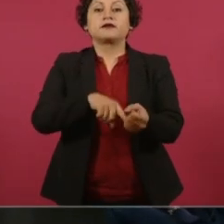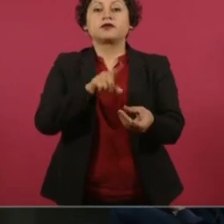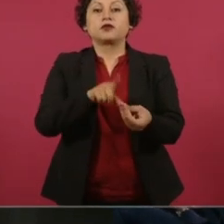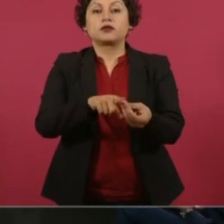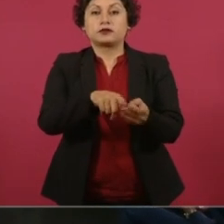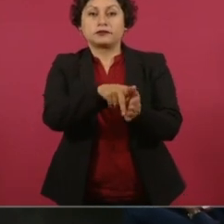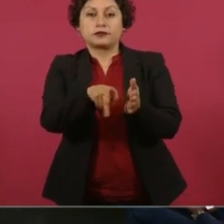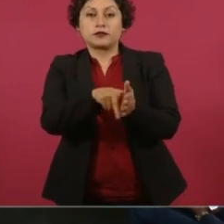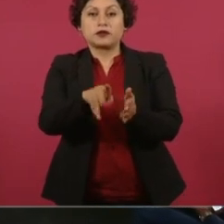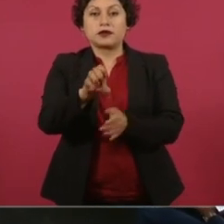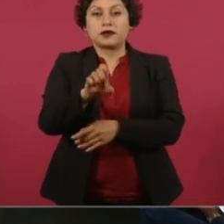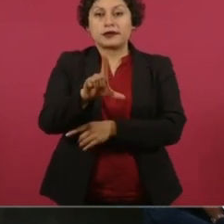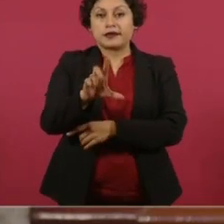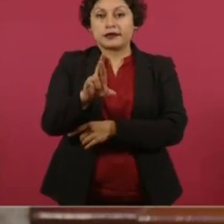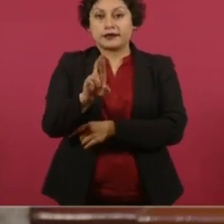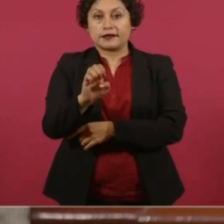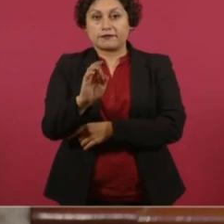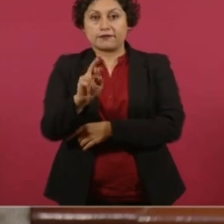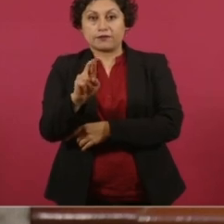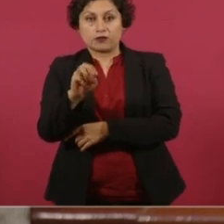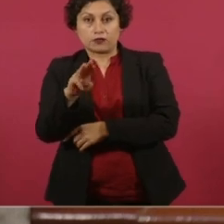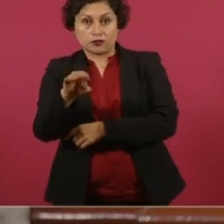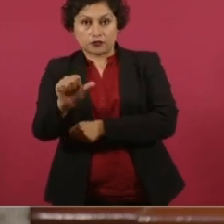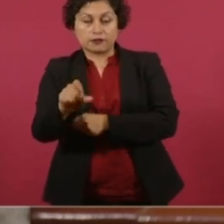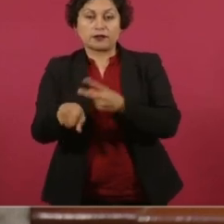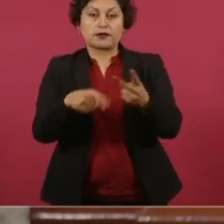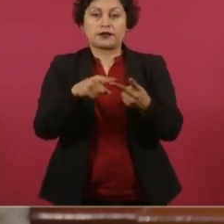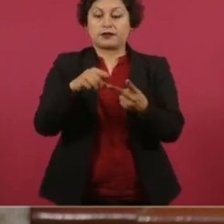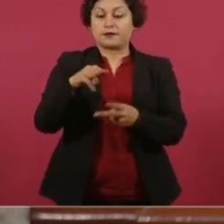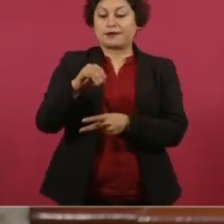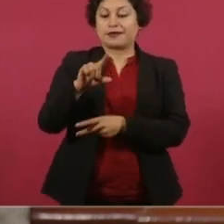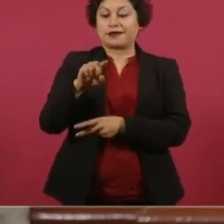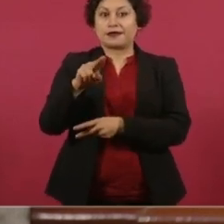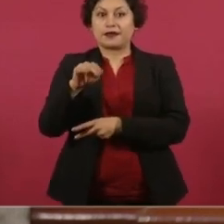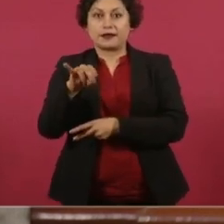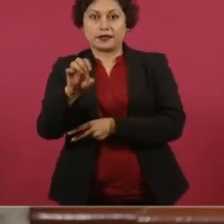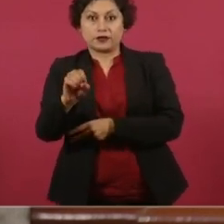en Milenio, Aguilar Camín, sí,